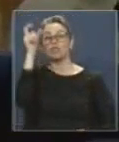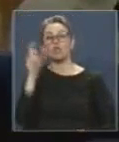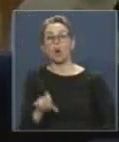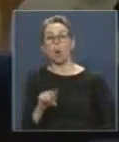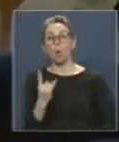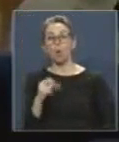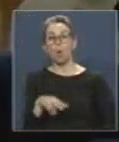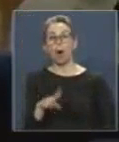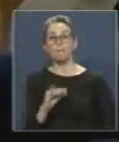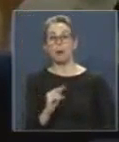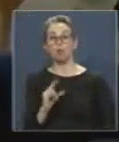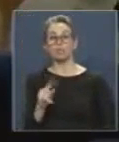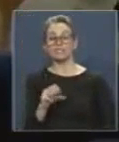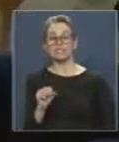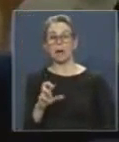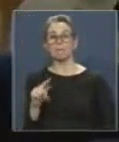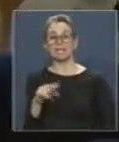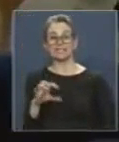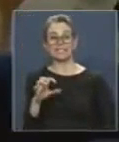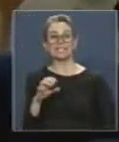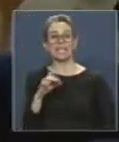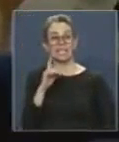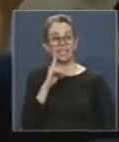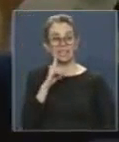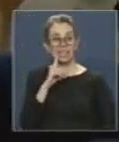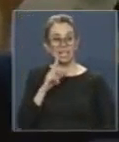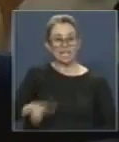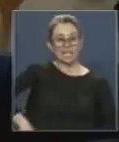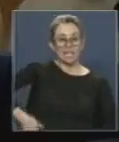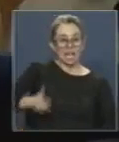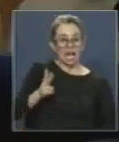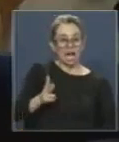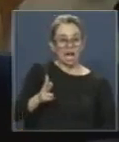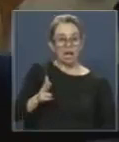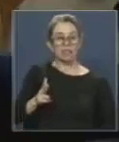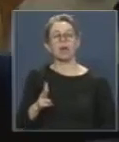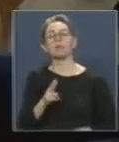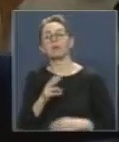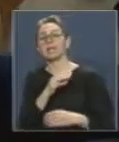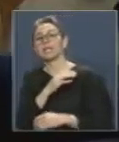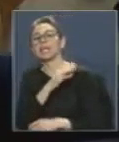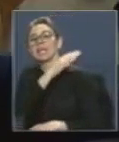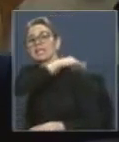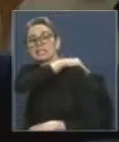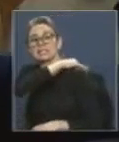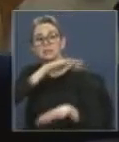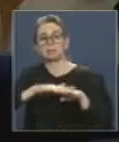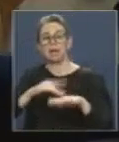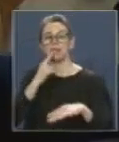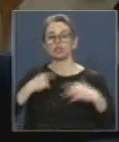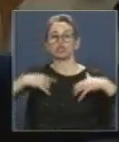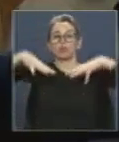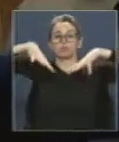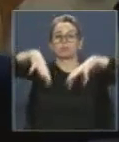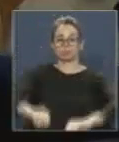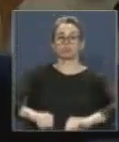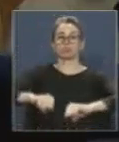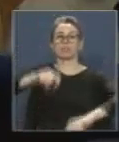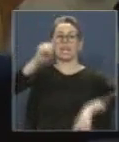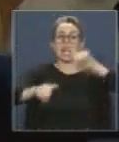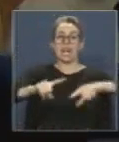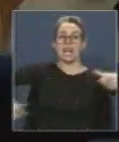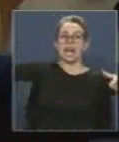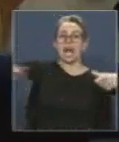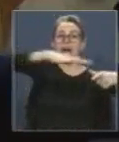pas tenis armado como estaba con andar ga embarazada y espalda desnuda dijo comillas tomó posesión de estas tierras y